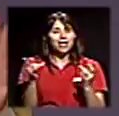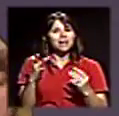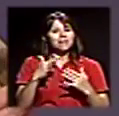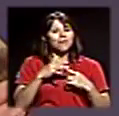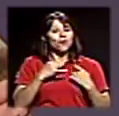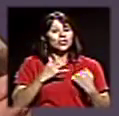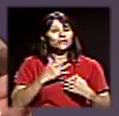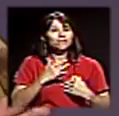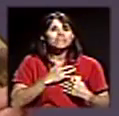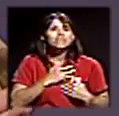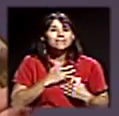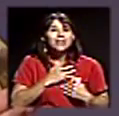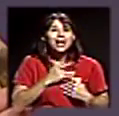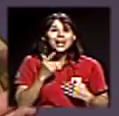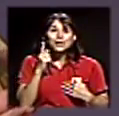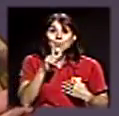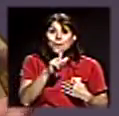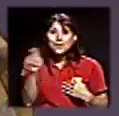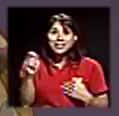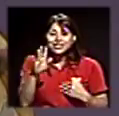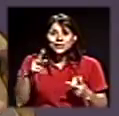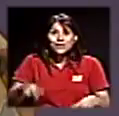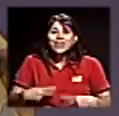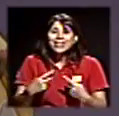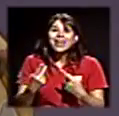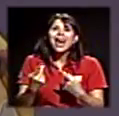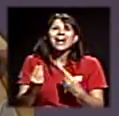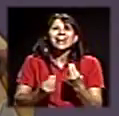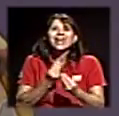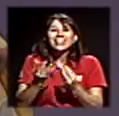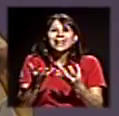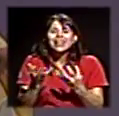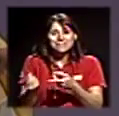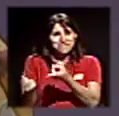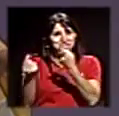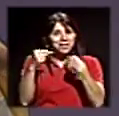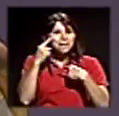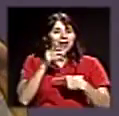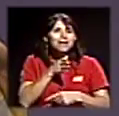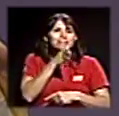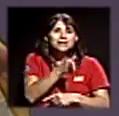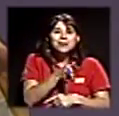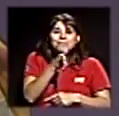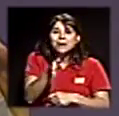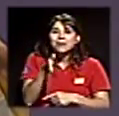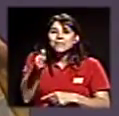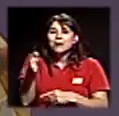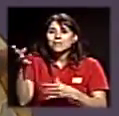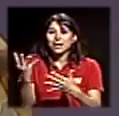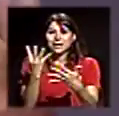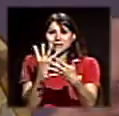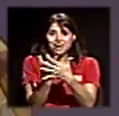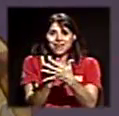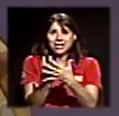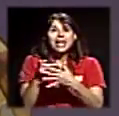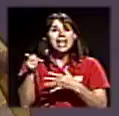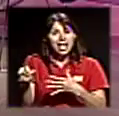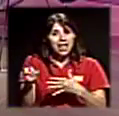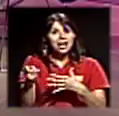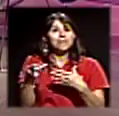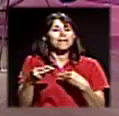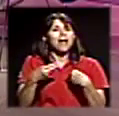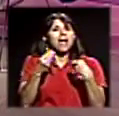para dedicar todo un mes de su vida a ir a penales y llevar un poco el yoga a él, ver cómo lo